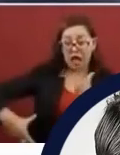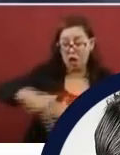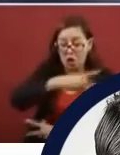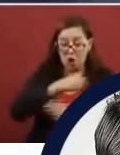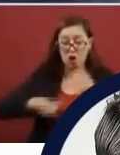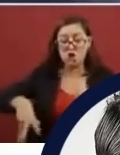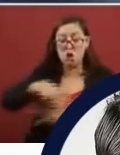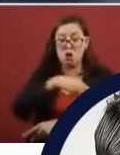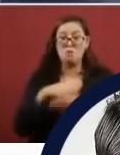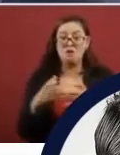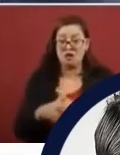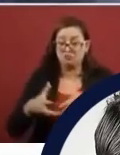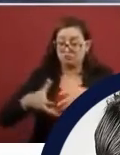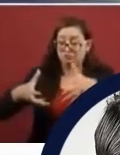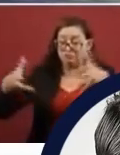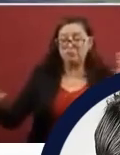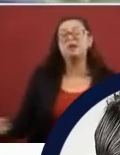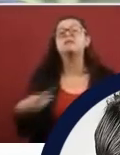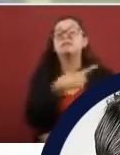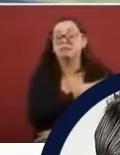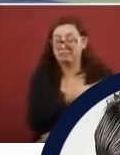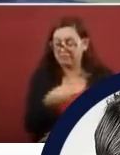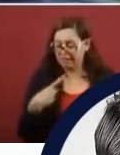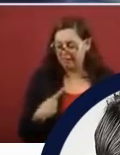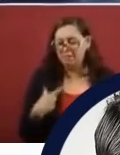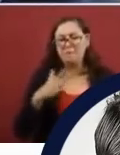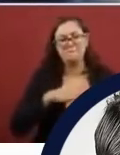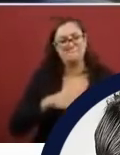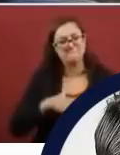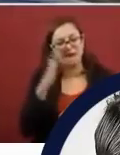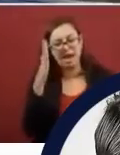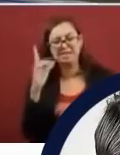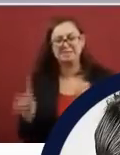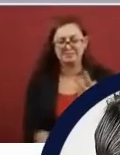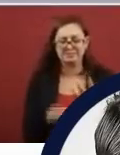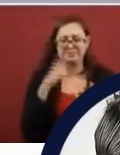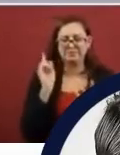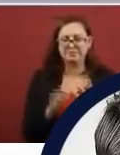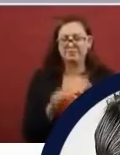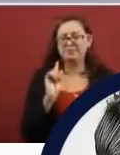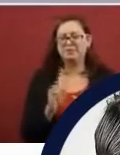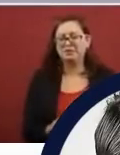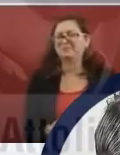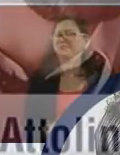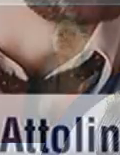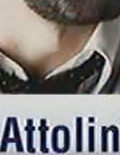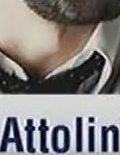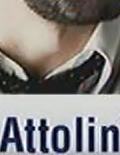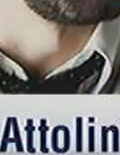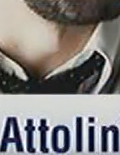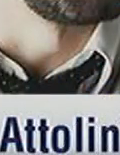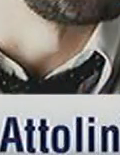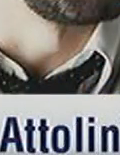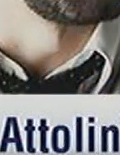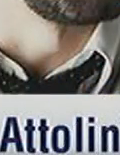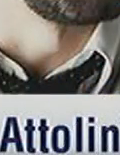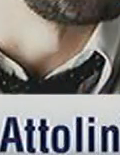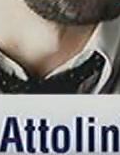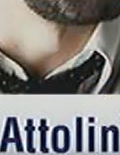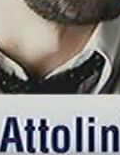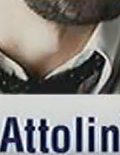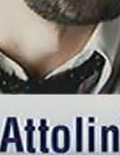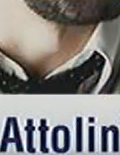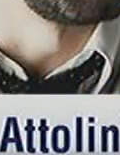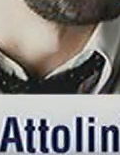pura tontería, porque parten del Es una principio. especie de desprecio de que tú ves para Andrés ¿Una Manuel. especie de qué? Desprecio a